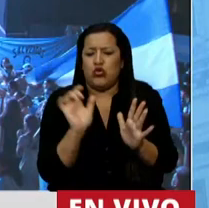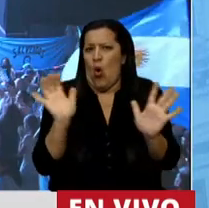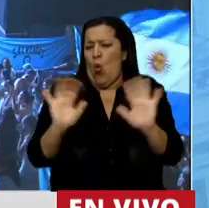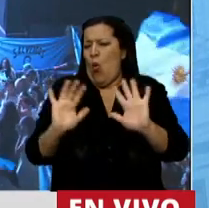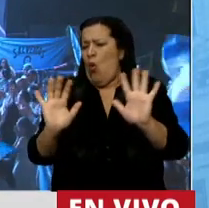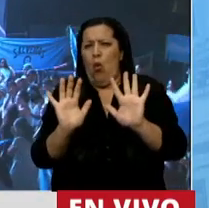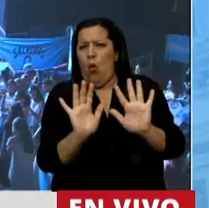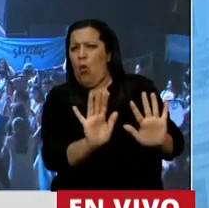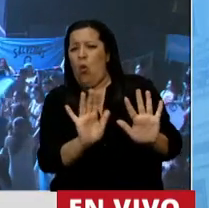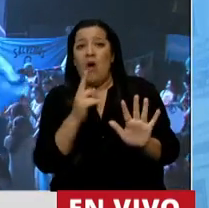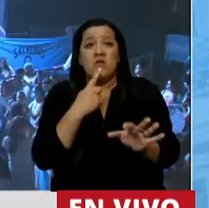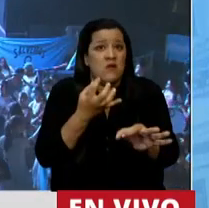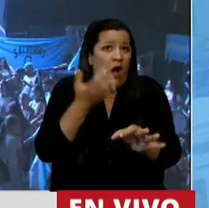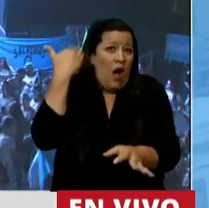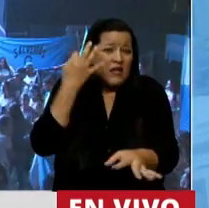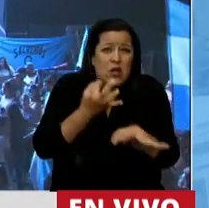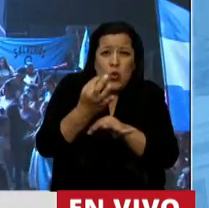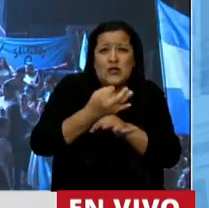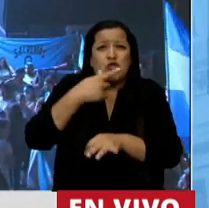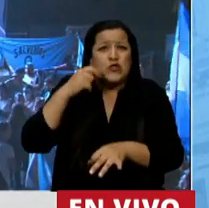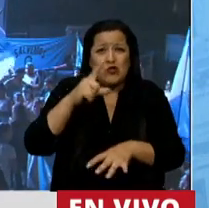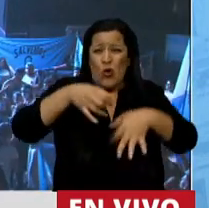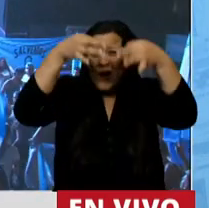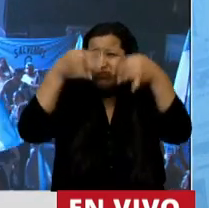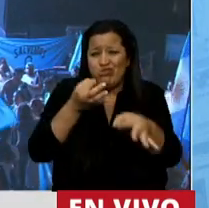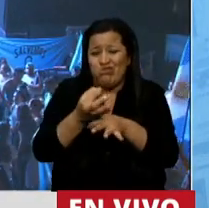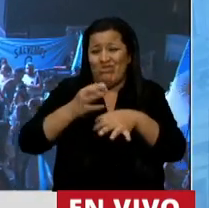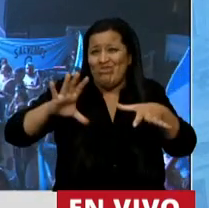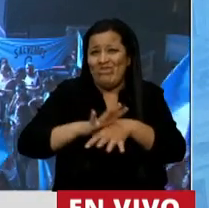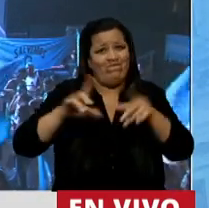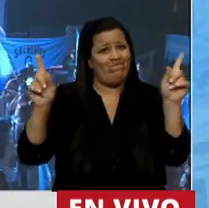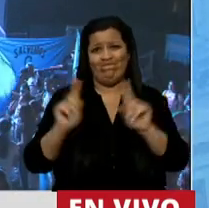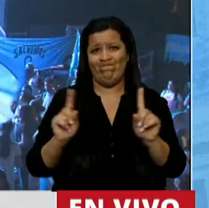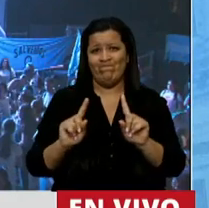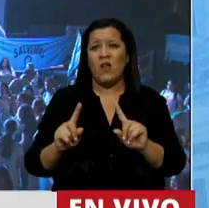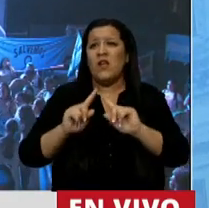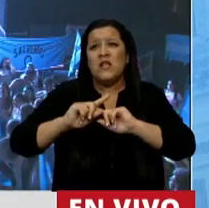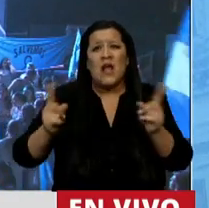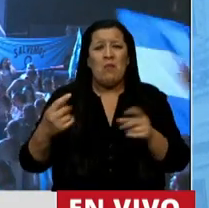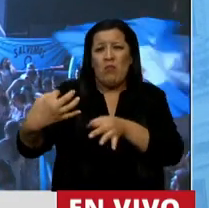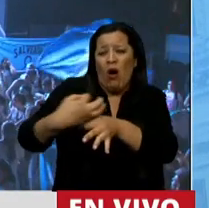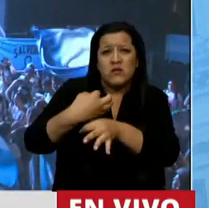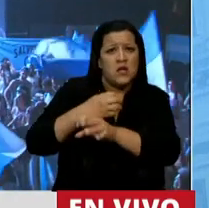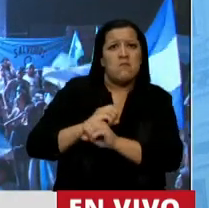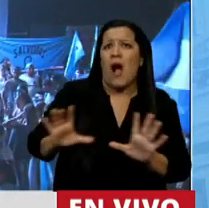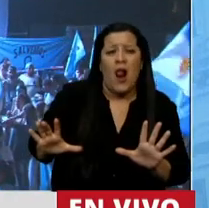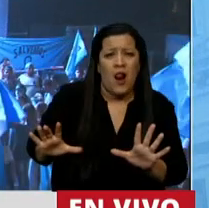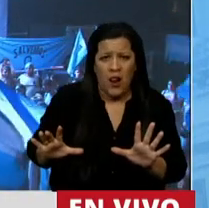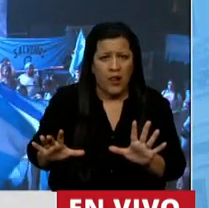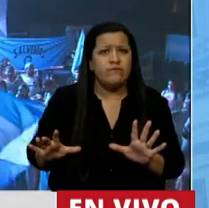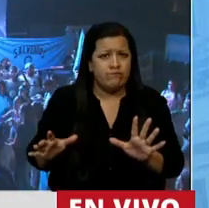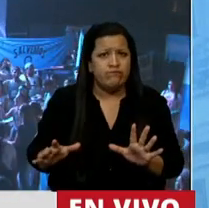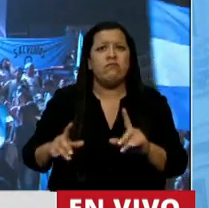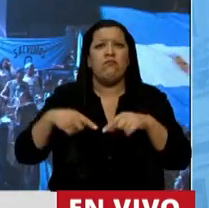educación sexual no se aplicó correctamente, o a algunos los llegó la educación sexual de manera incorrecta, y